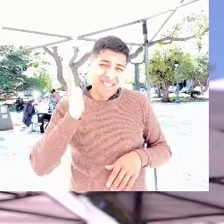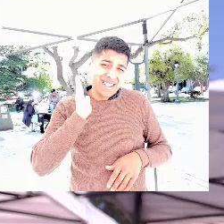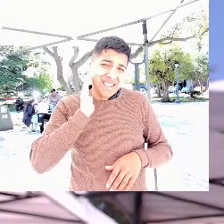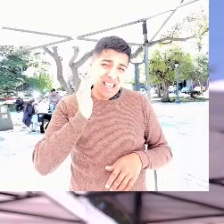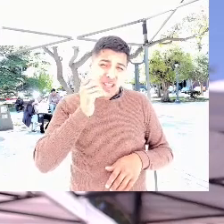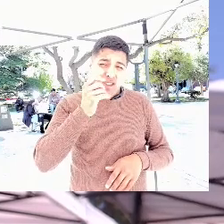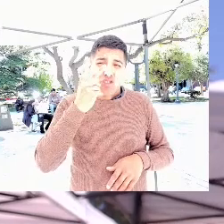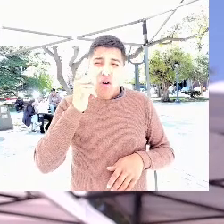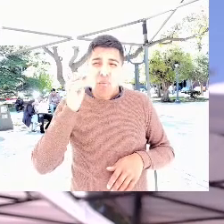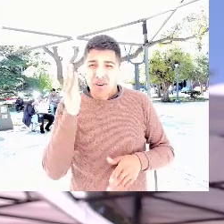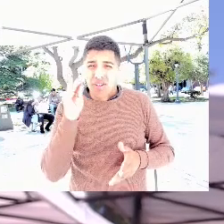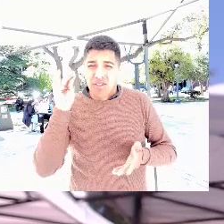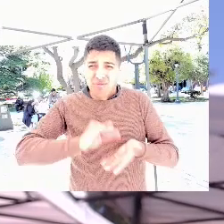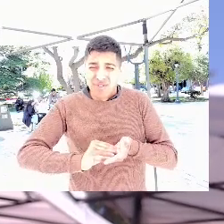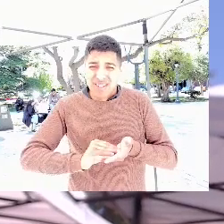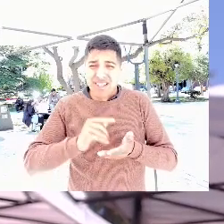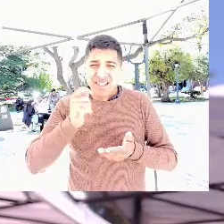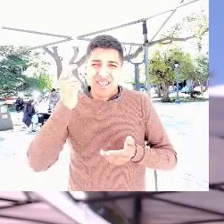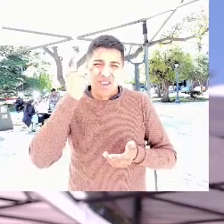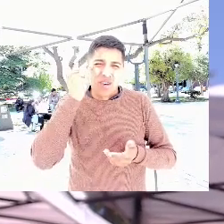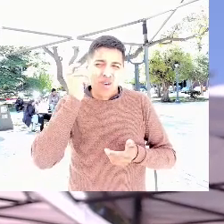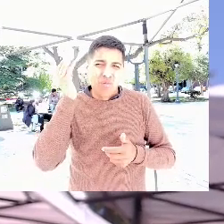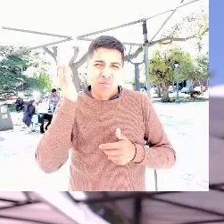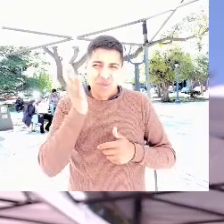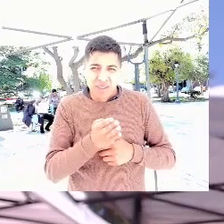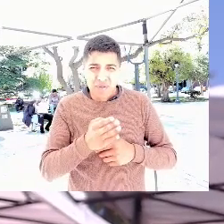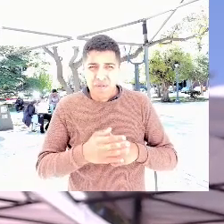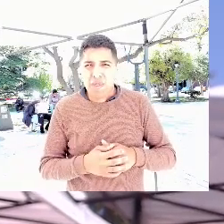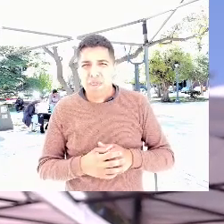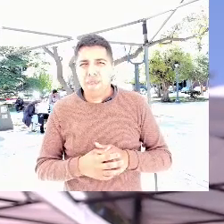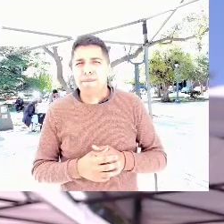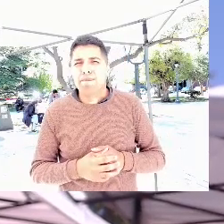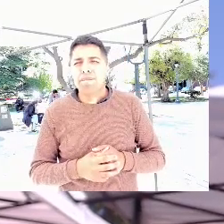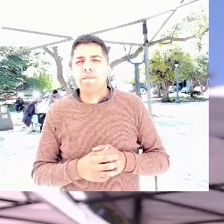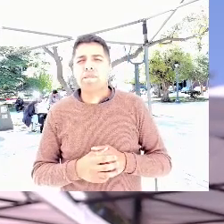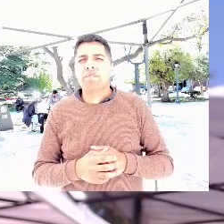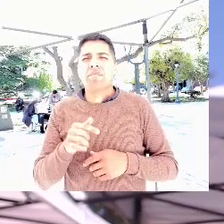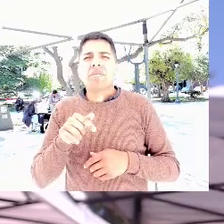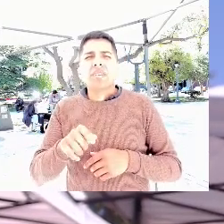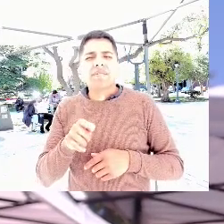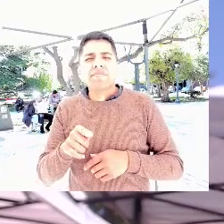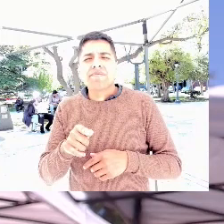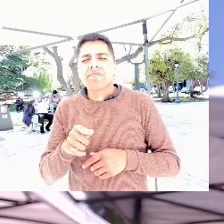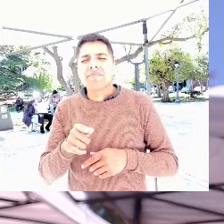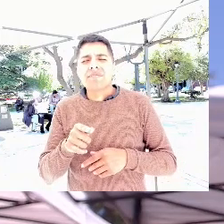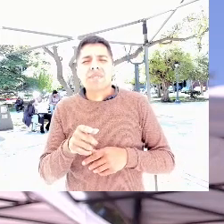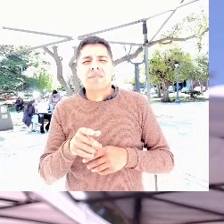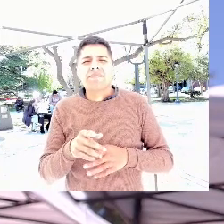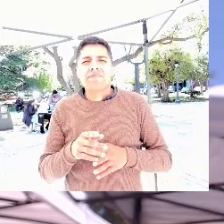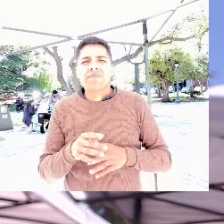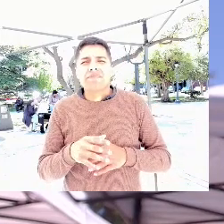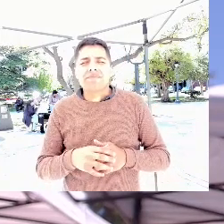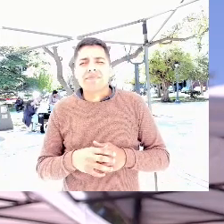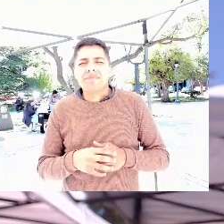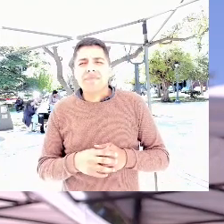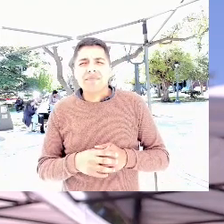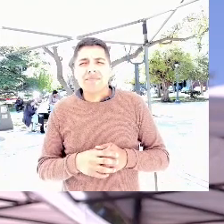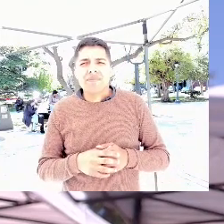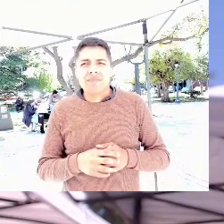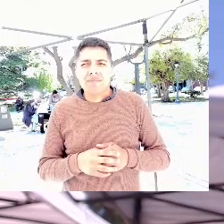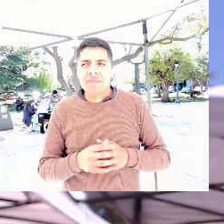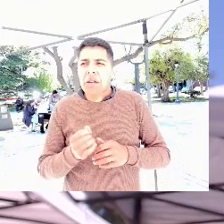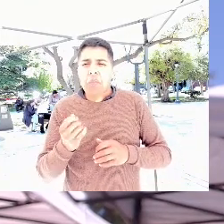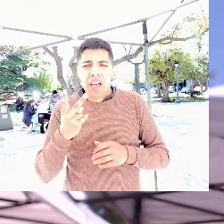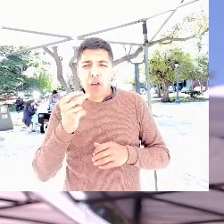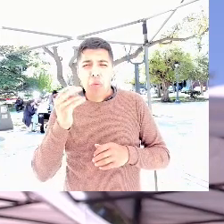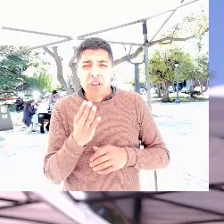un 2% más, llegamos al 18%, y esa diferencia va a estar directamente